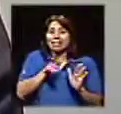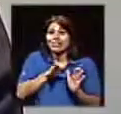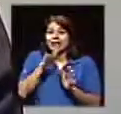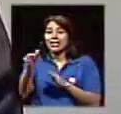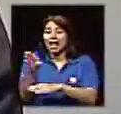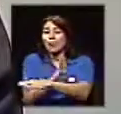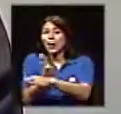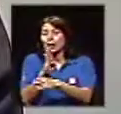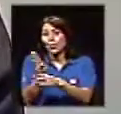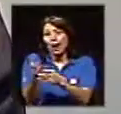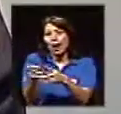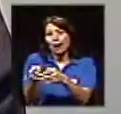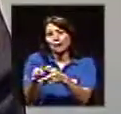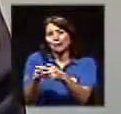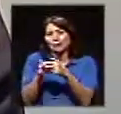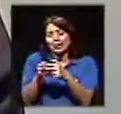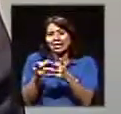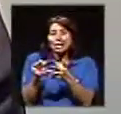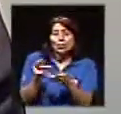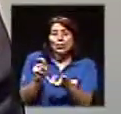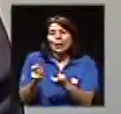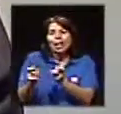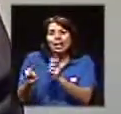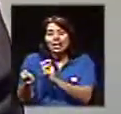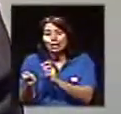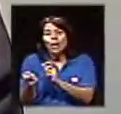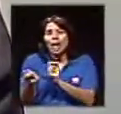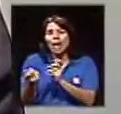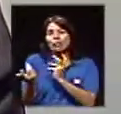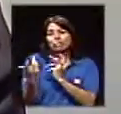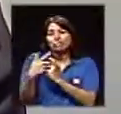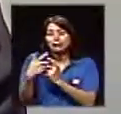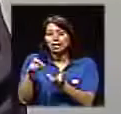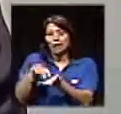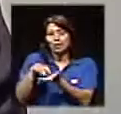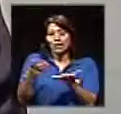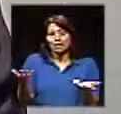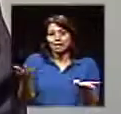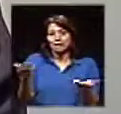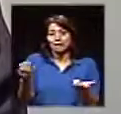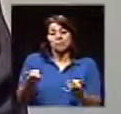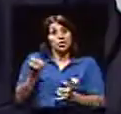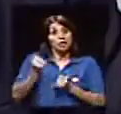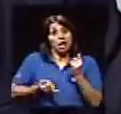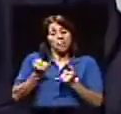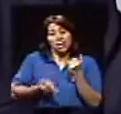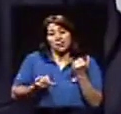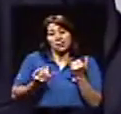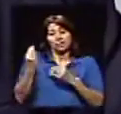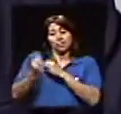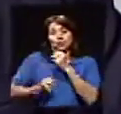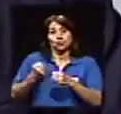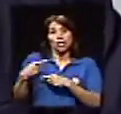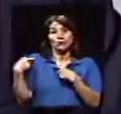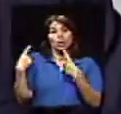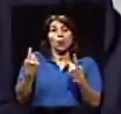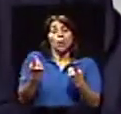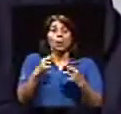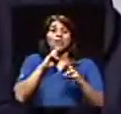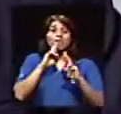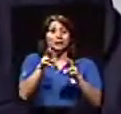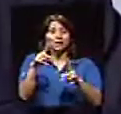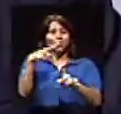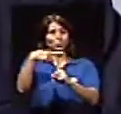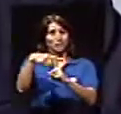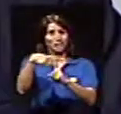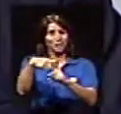algunas oportunidades readecuaciones de deudas, etcétera. Y finalmente el resultado después de tantos años es positivo,